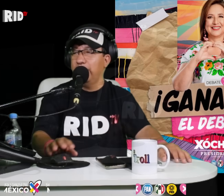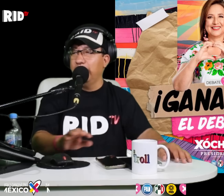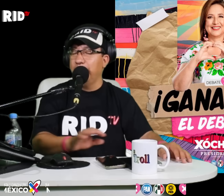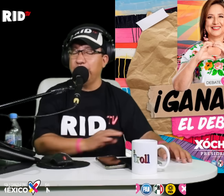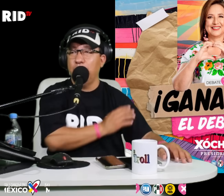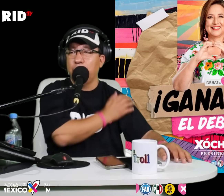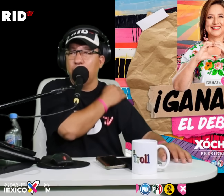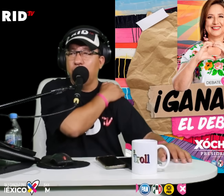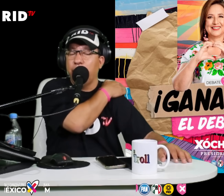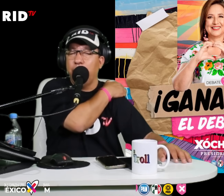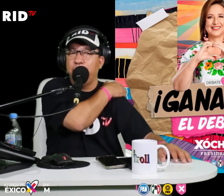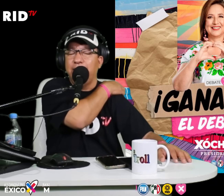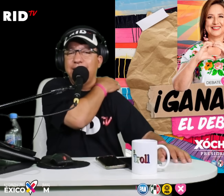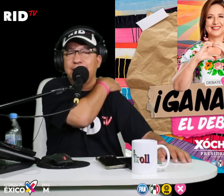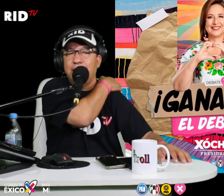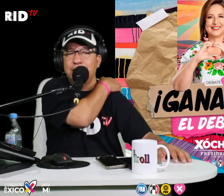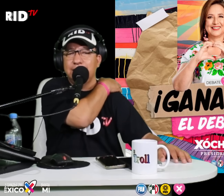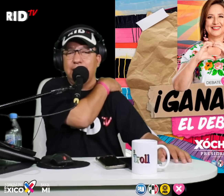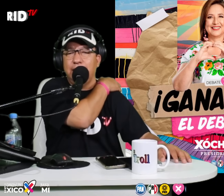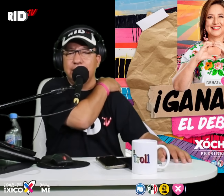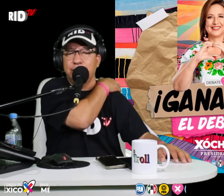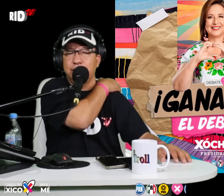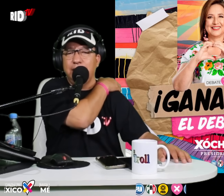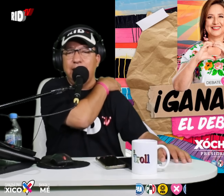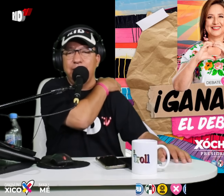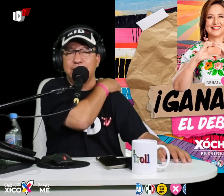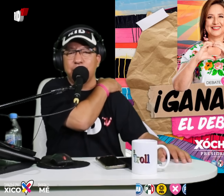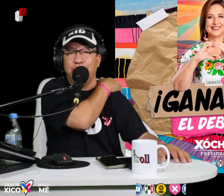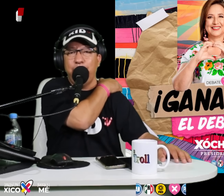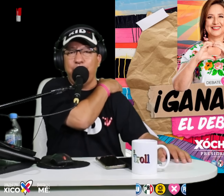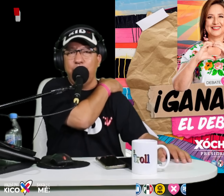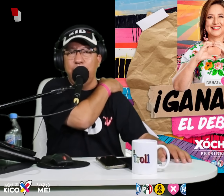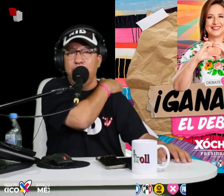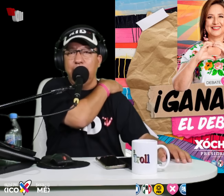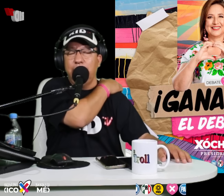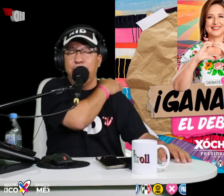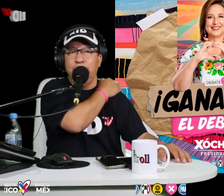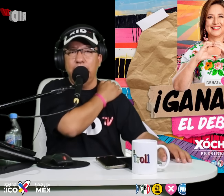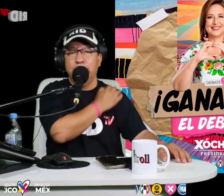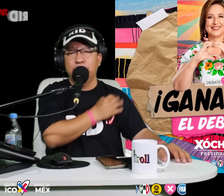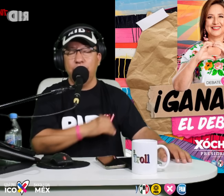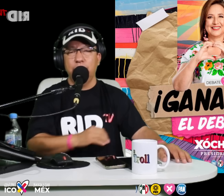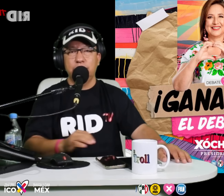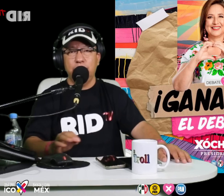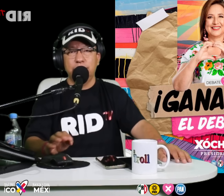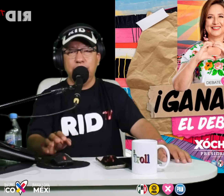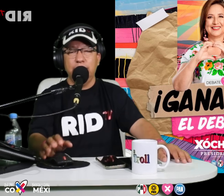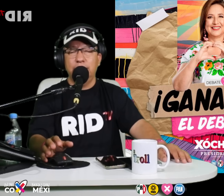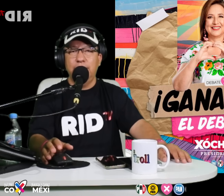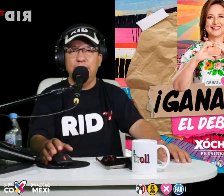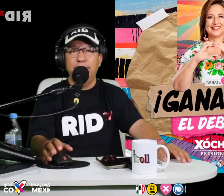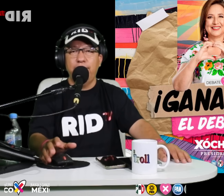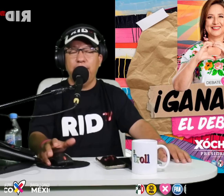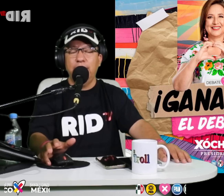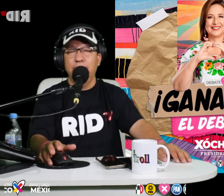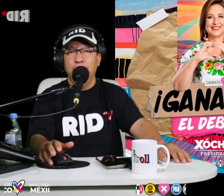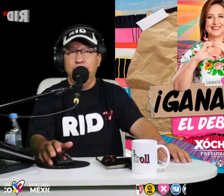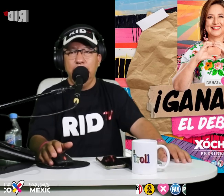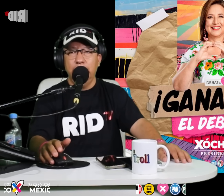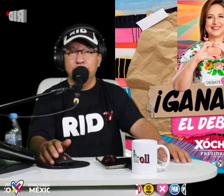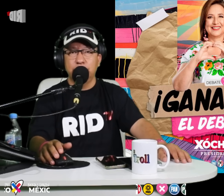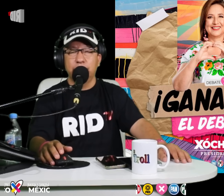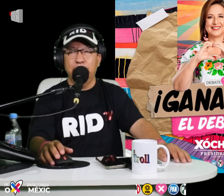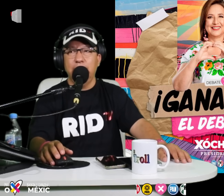duda de lo que ocurrió felicidades a a sochil Gálvez a su equipo y a todos los que tienen fe